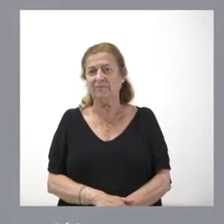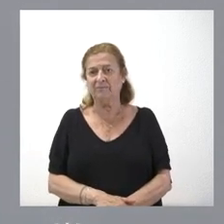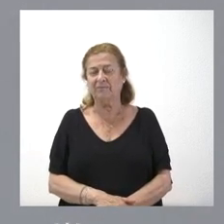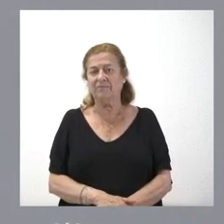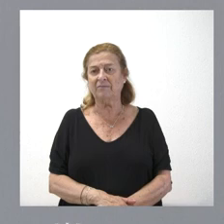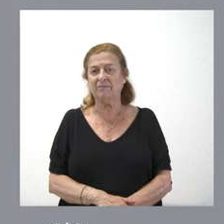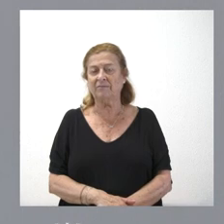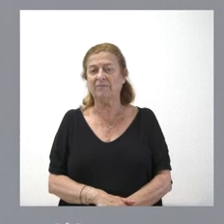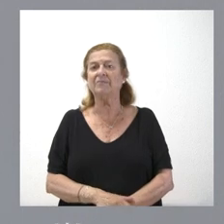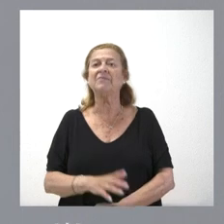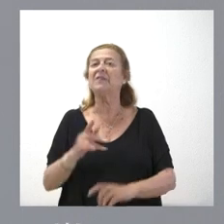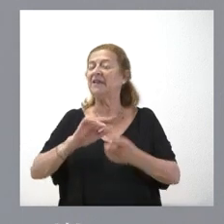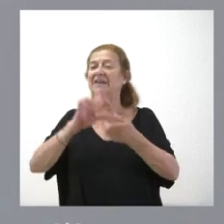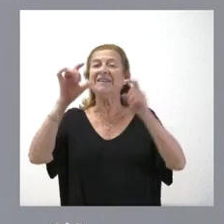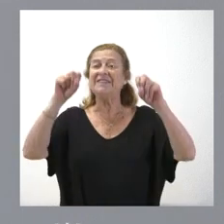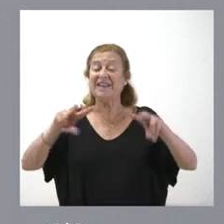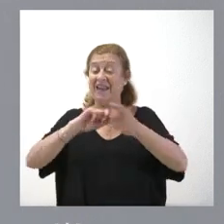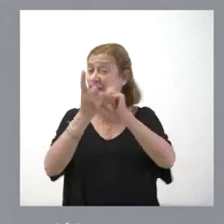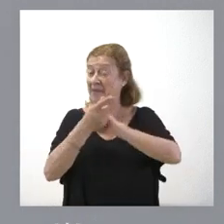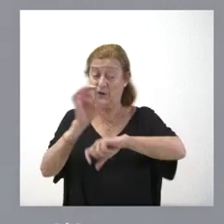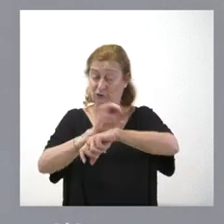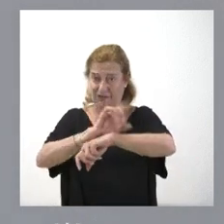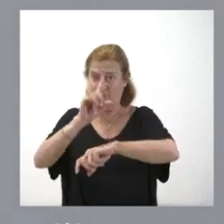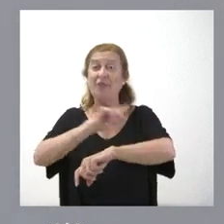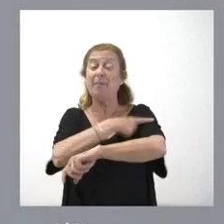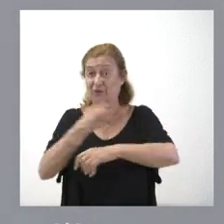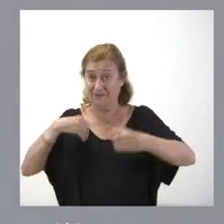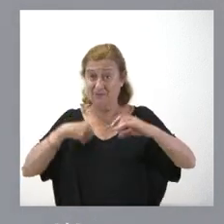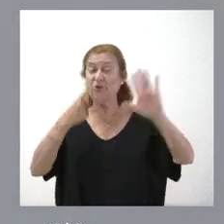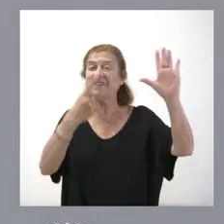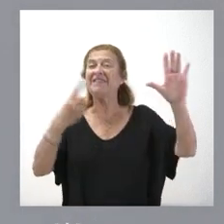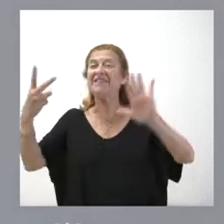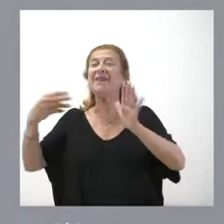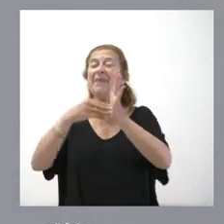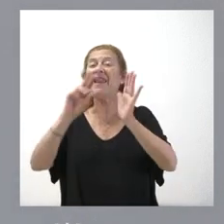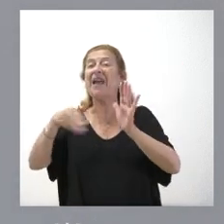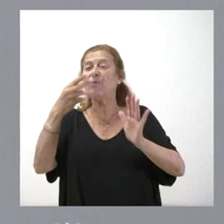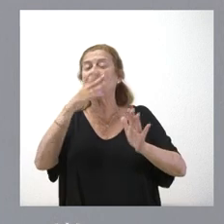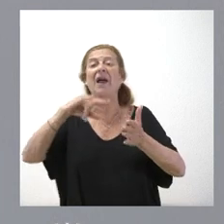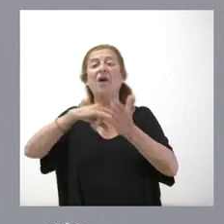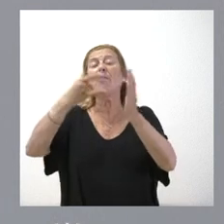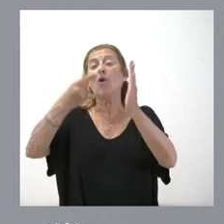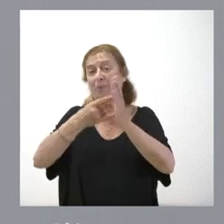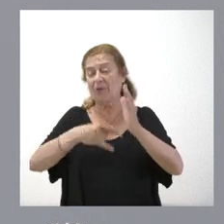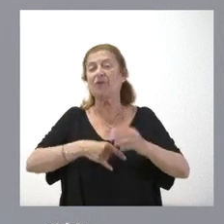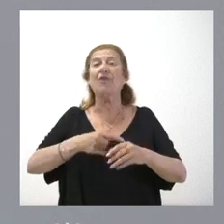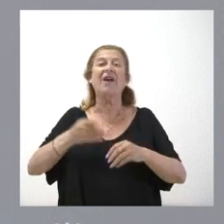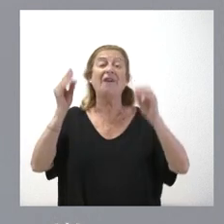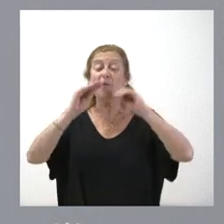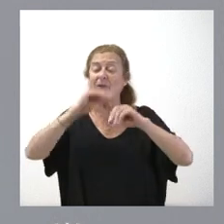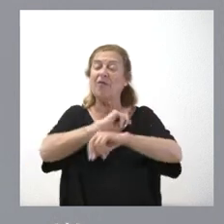espinar sin cambiar de consejería ni de actividad el deporte 67,000 para proyectos de promoción del deporte para personas con